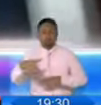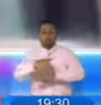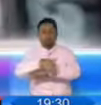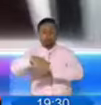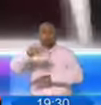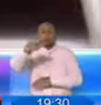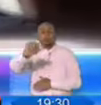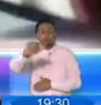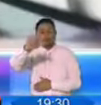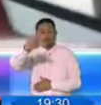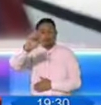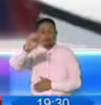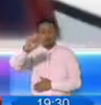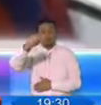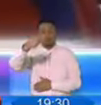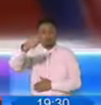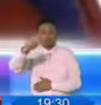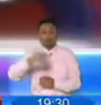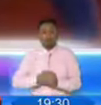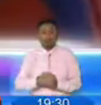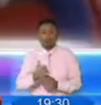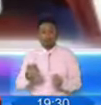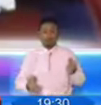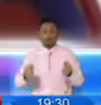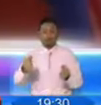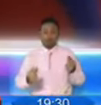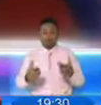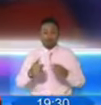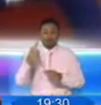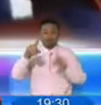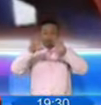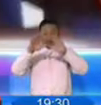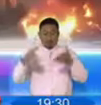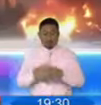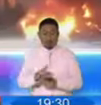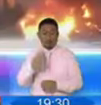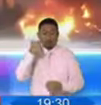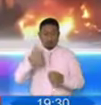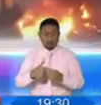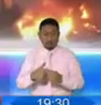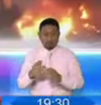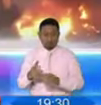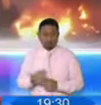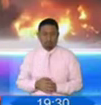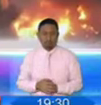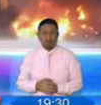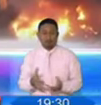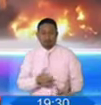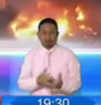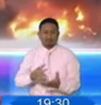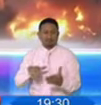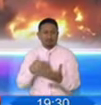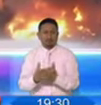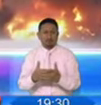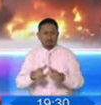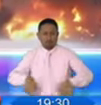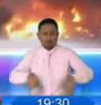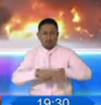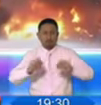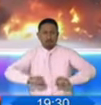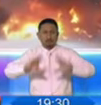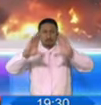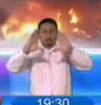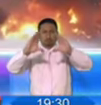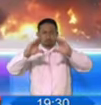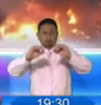Nacional confirmó que se trata de un tráiler tipo tanquero que transportaba combustible. Los bomberos acudieron al lugar para sofocar el